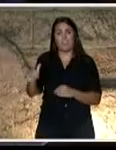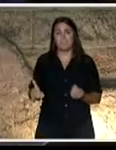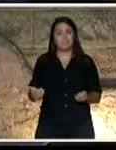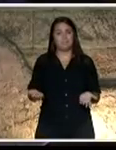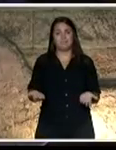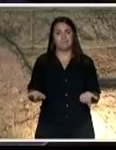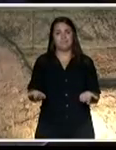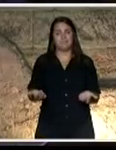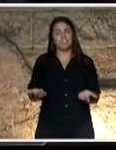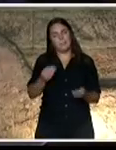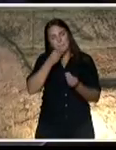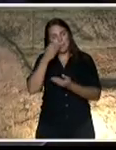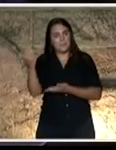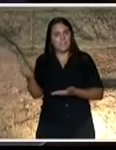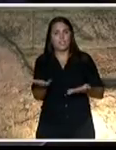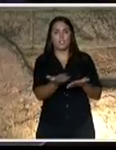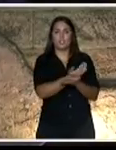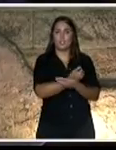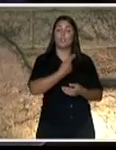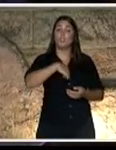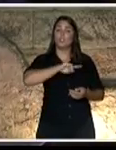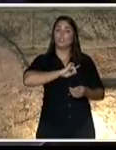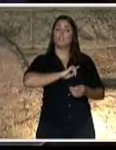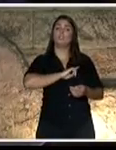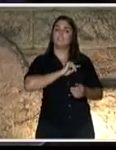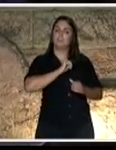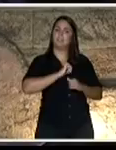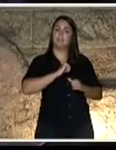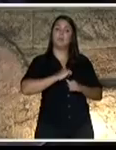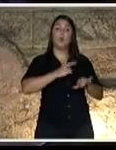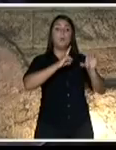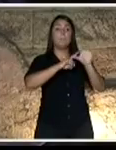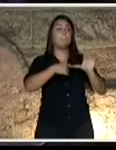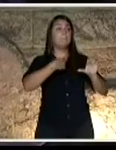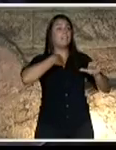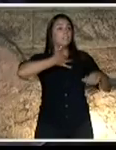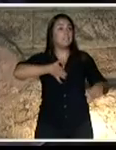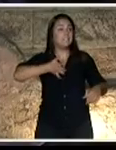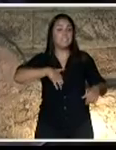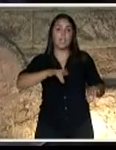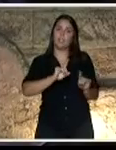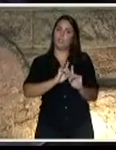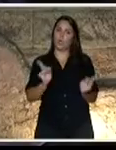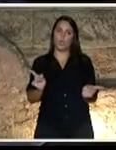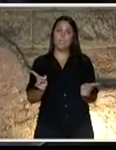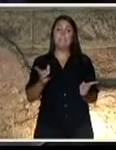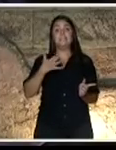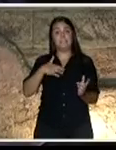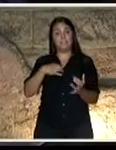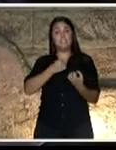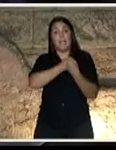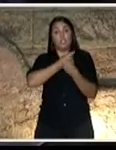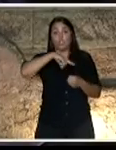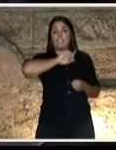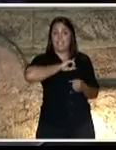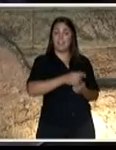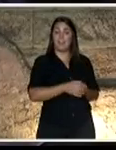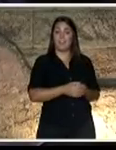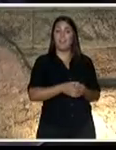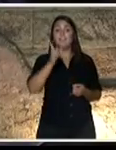casa. Allí os esperamos. No quiero ver un extremeño perdido en Sevilla. Sevilla nos quiere, Sevilla